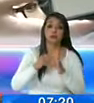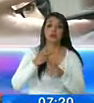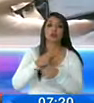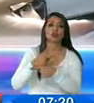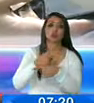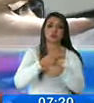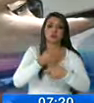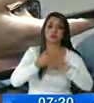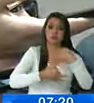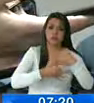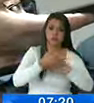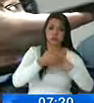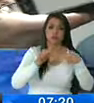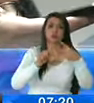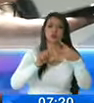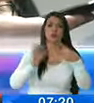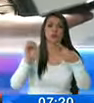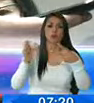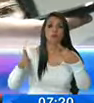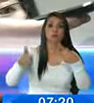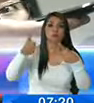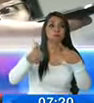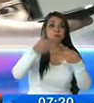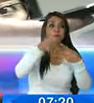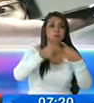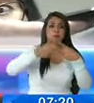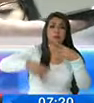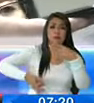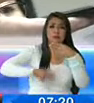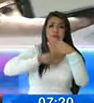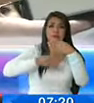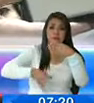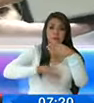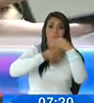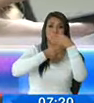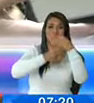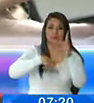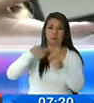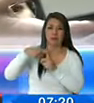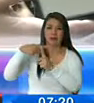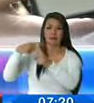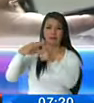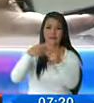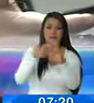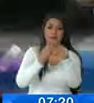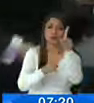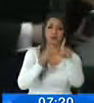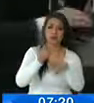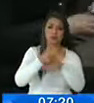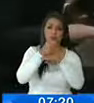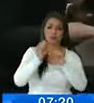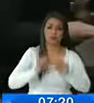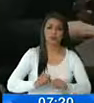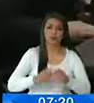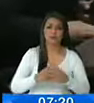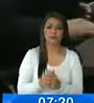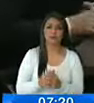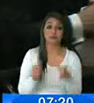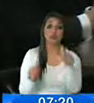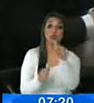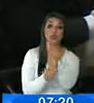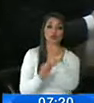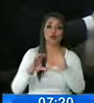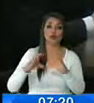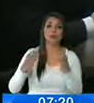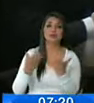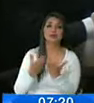de la Judicatura y una serie de autoridades adicionales que están en ejerciendo diversas potestades. La subcomisión que analiza